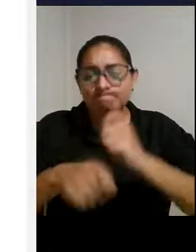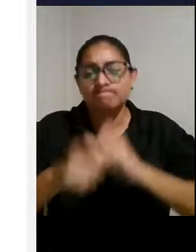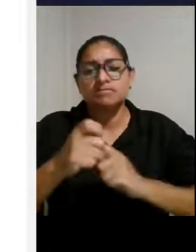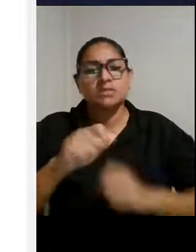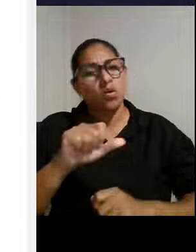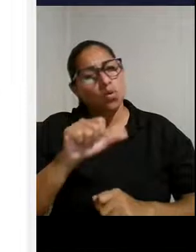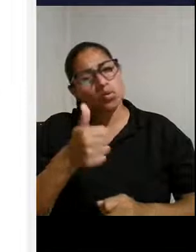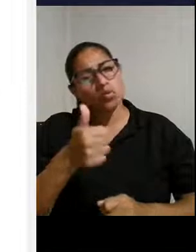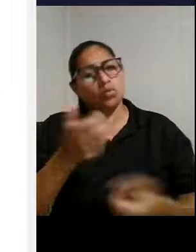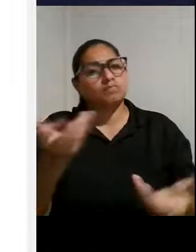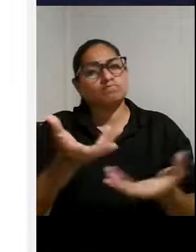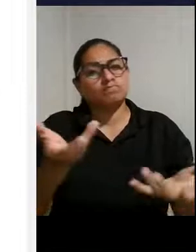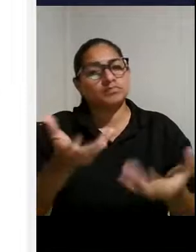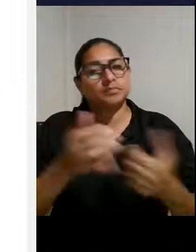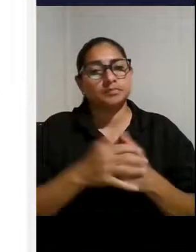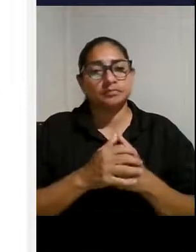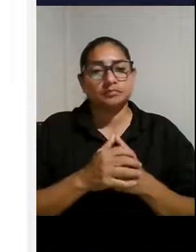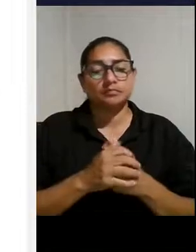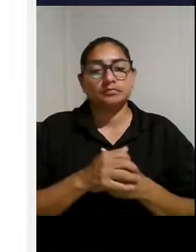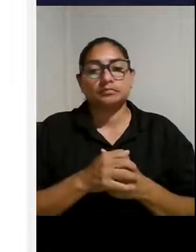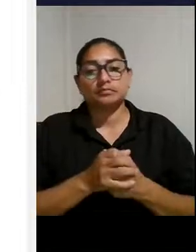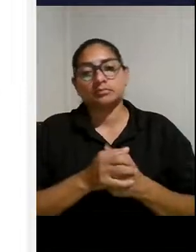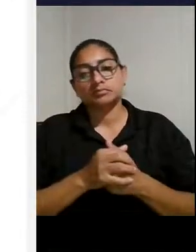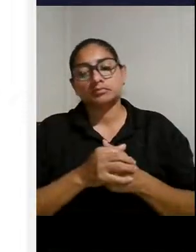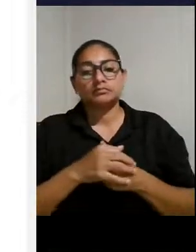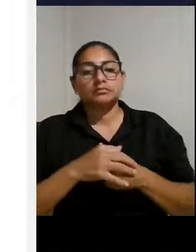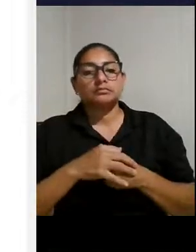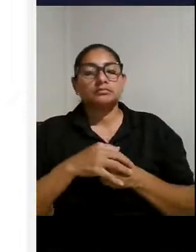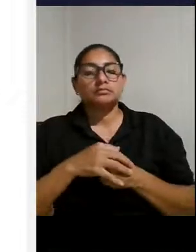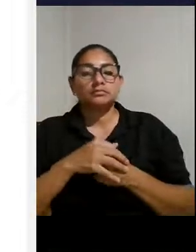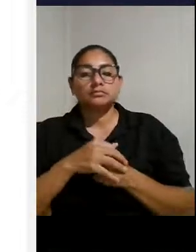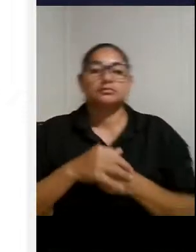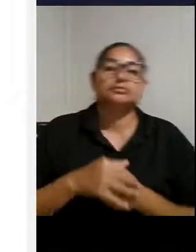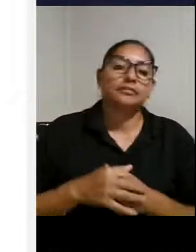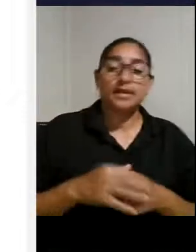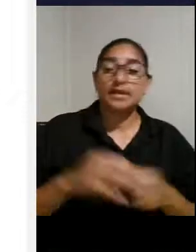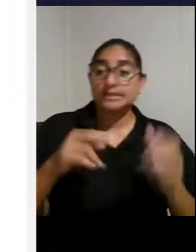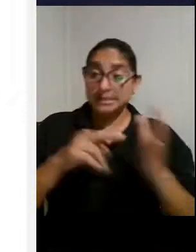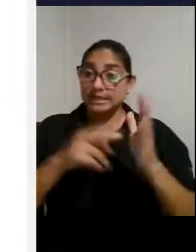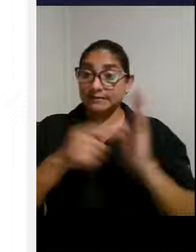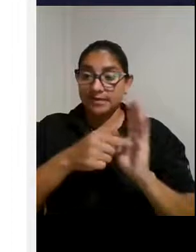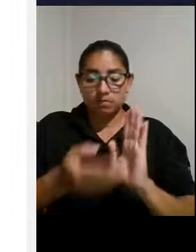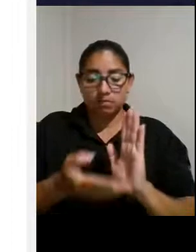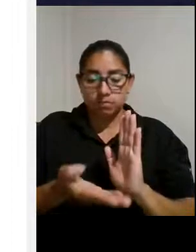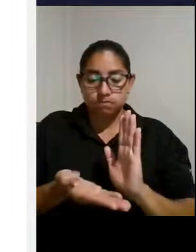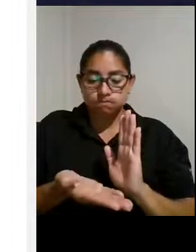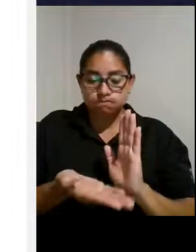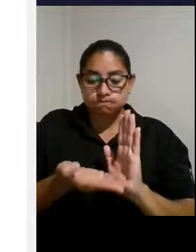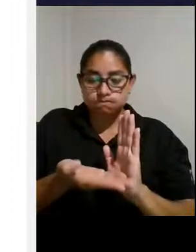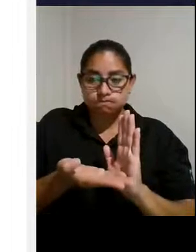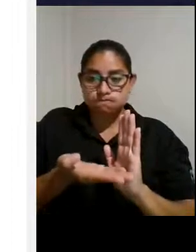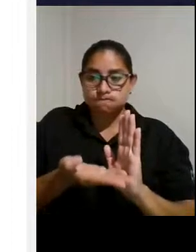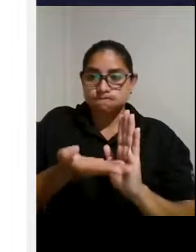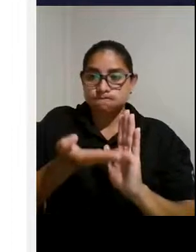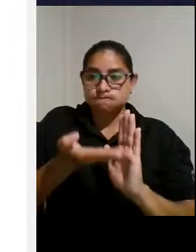otro eh, es el incremento, ¿sí? Al